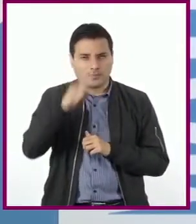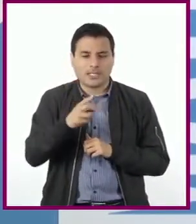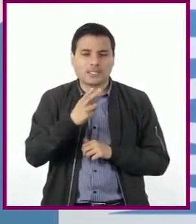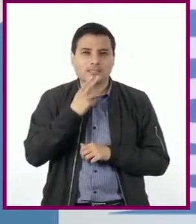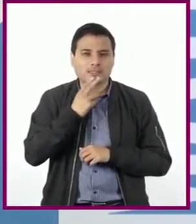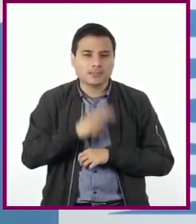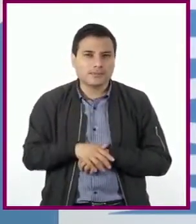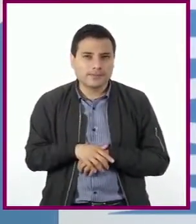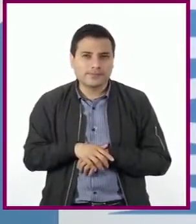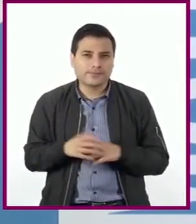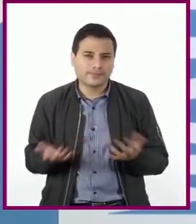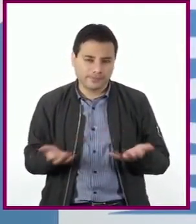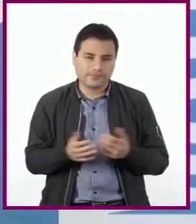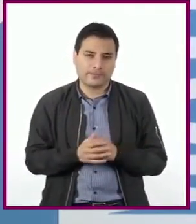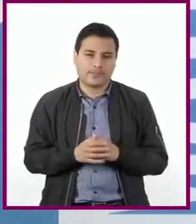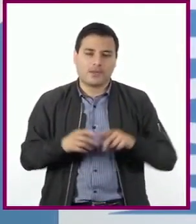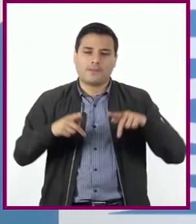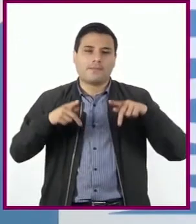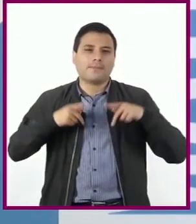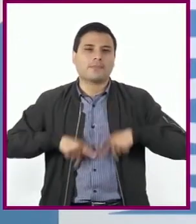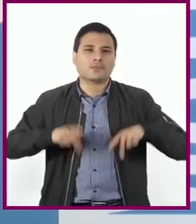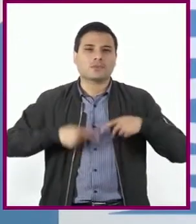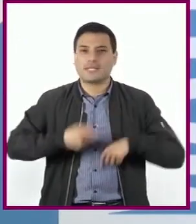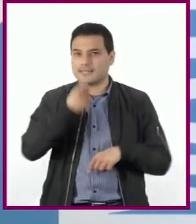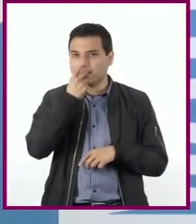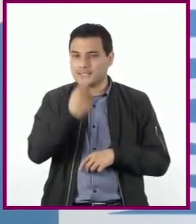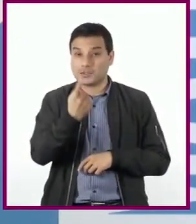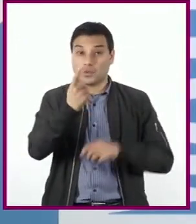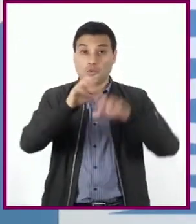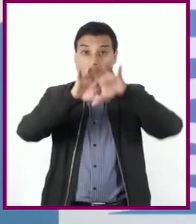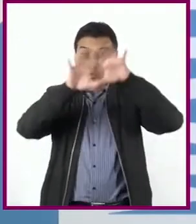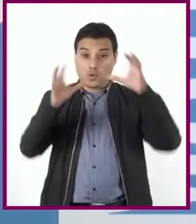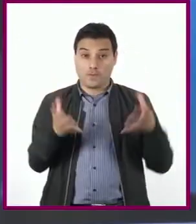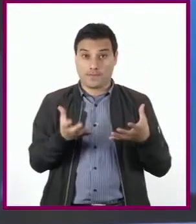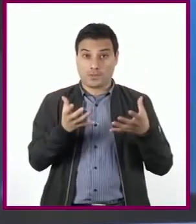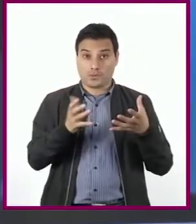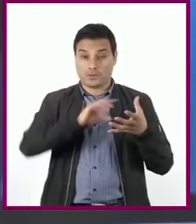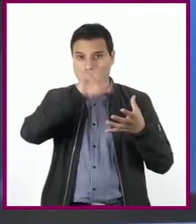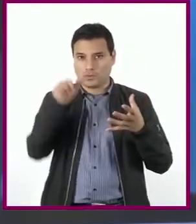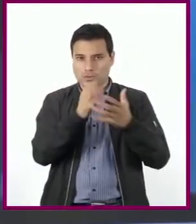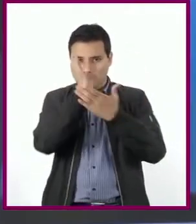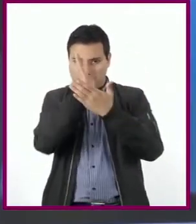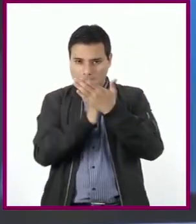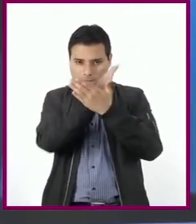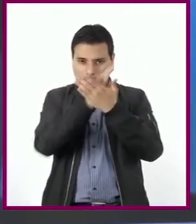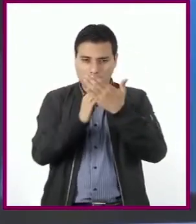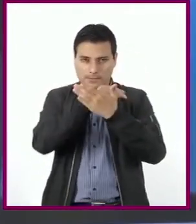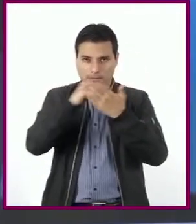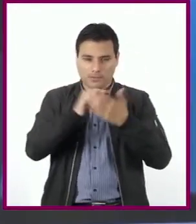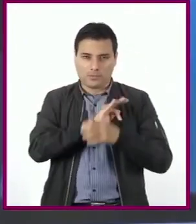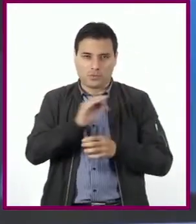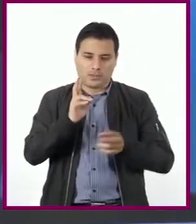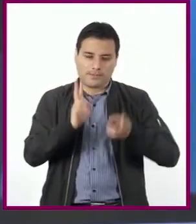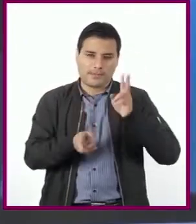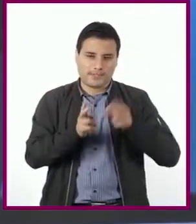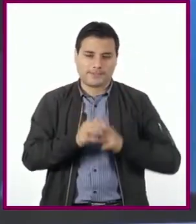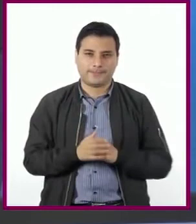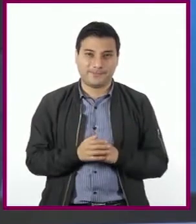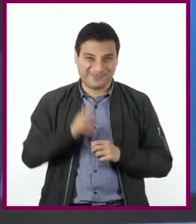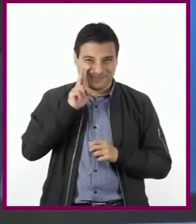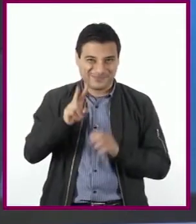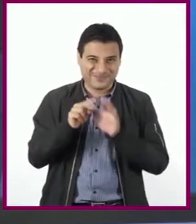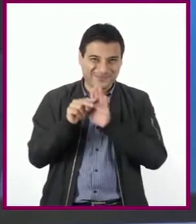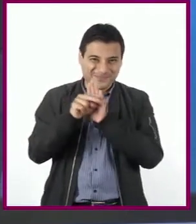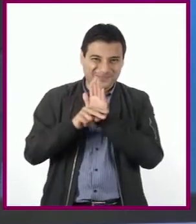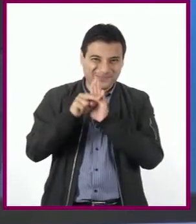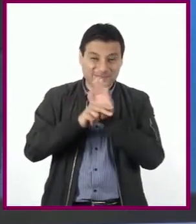solo a una porción de algo, que se divide en partes iguales. Así es, como se mencionó en el video,